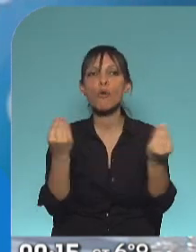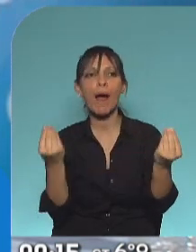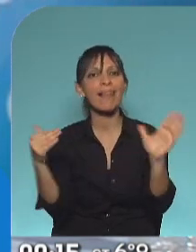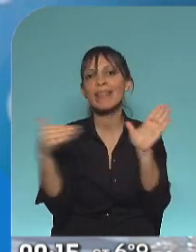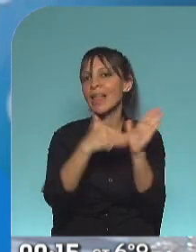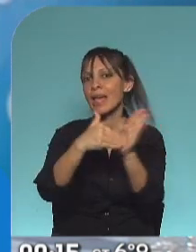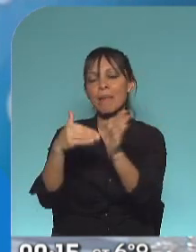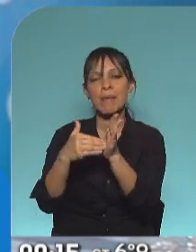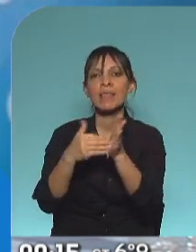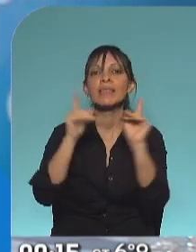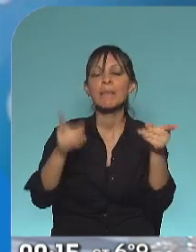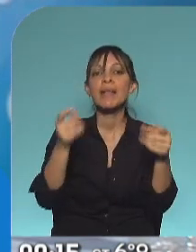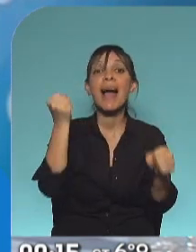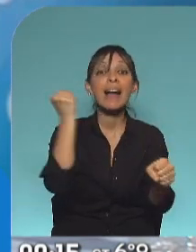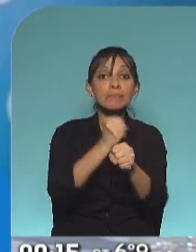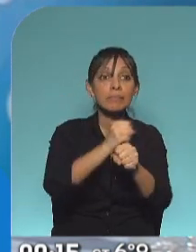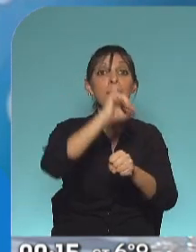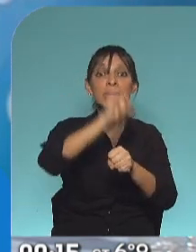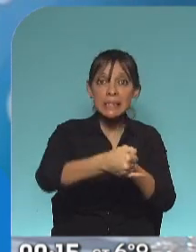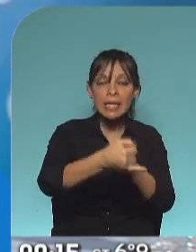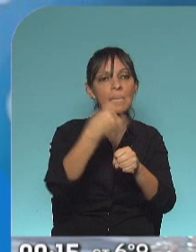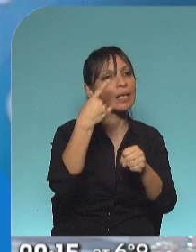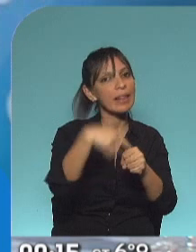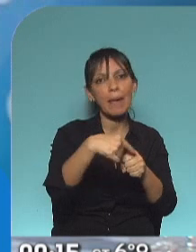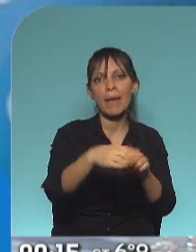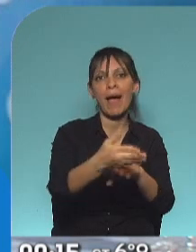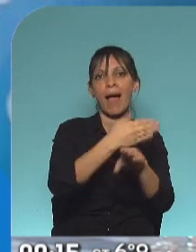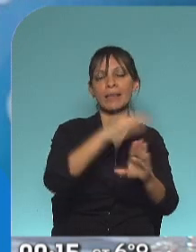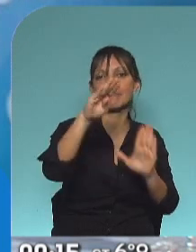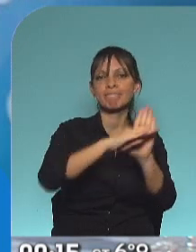cada actividad que esté habilitada, realizarla con el protocolo,